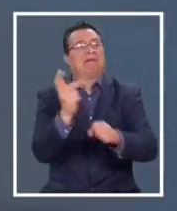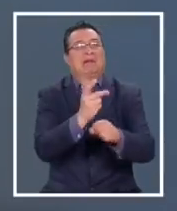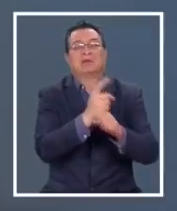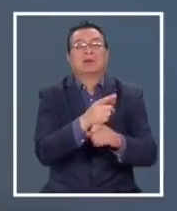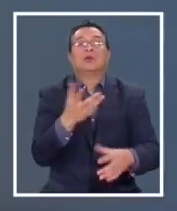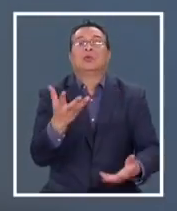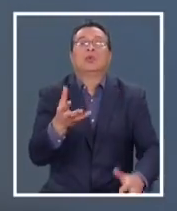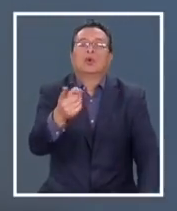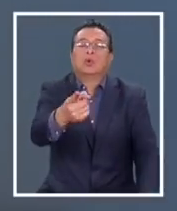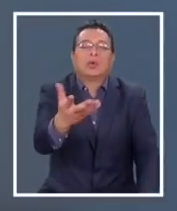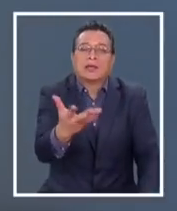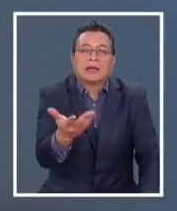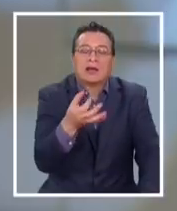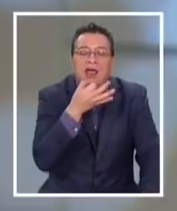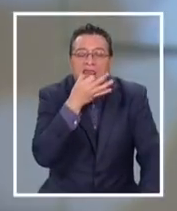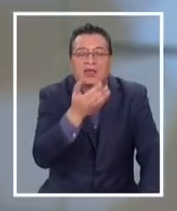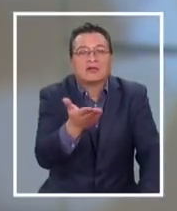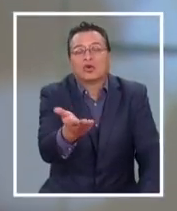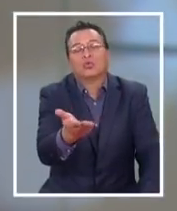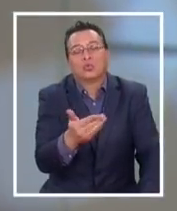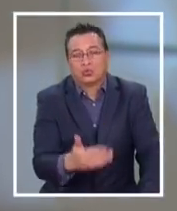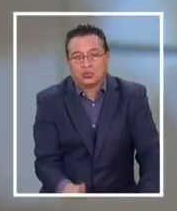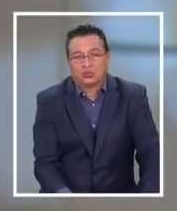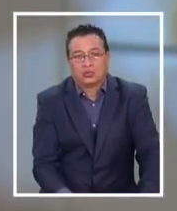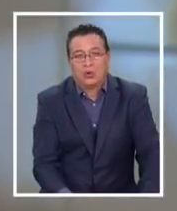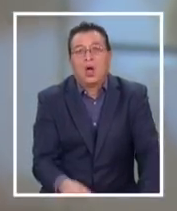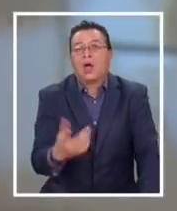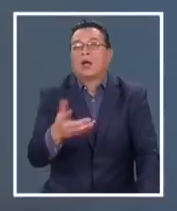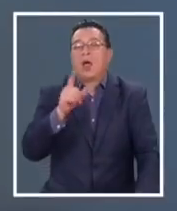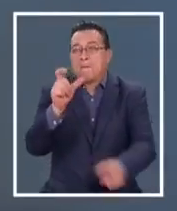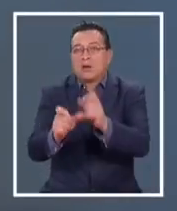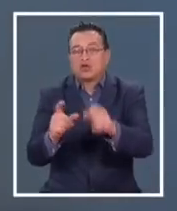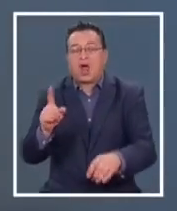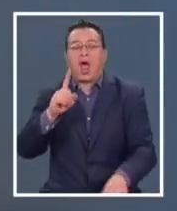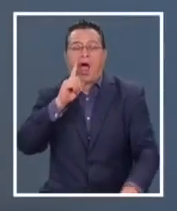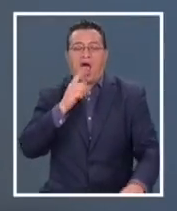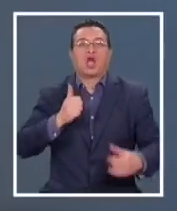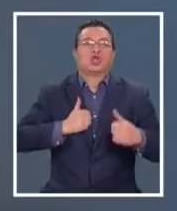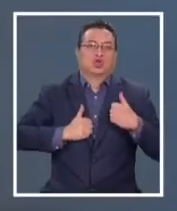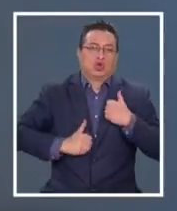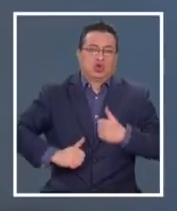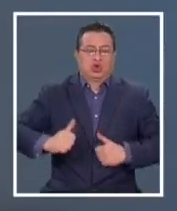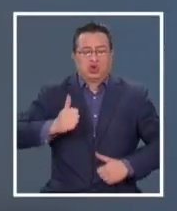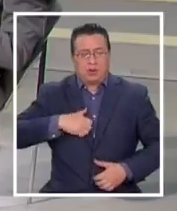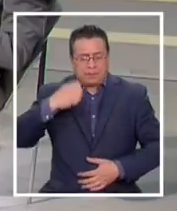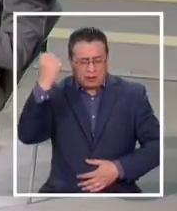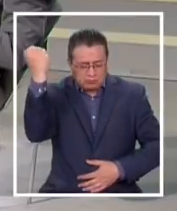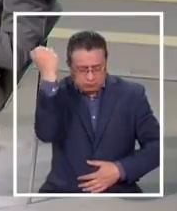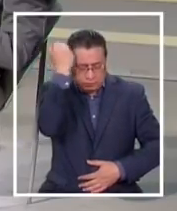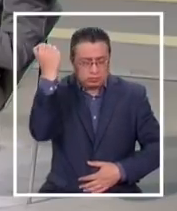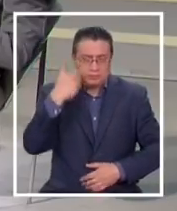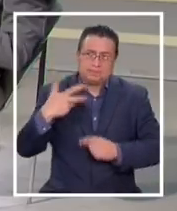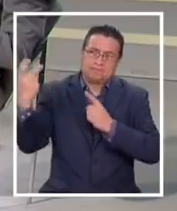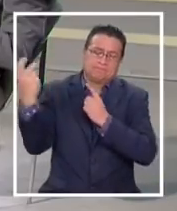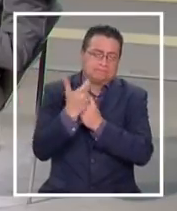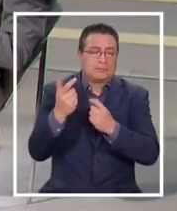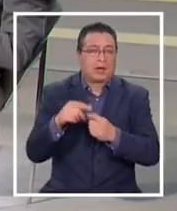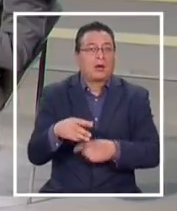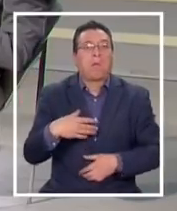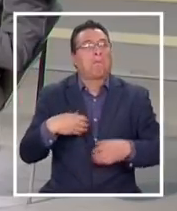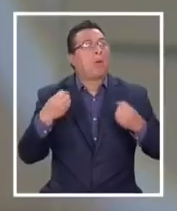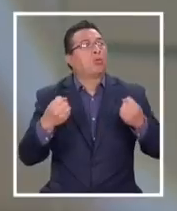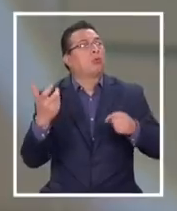esas víctimas que sienten que han sufrido el trauma más violento en términos de delincuencia y que no pasa